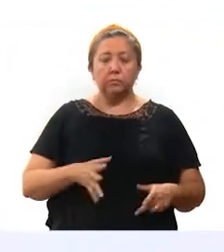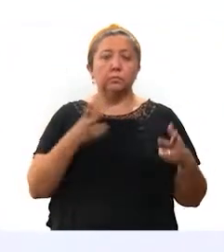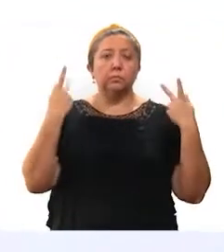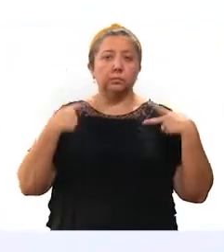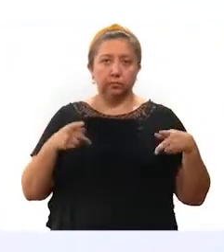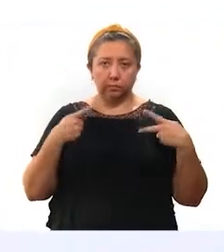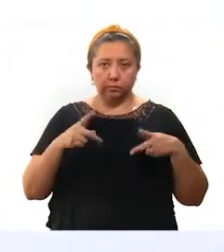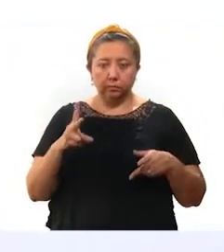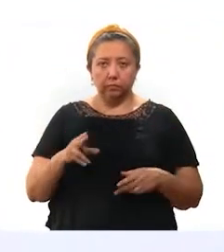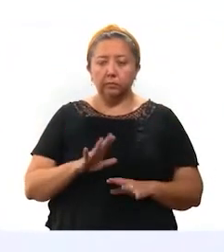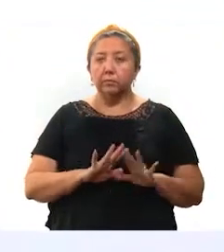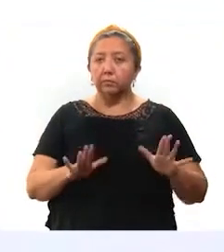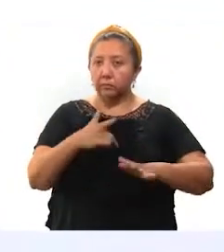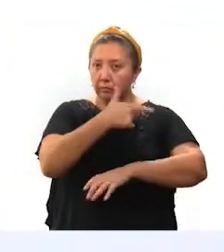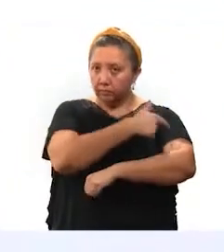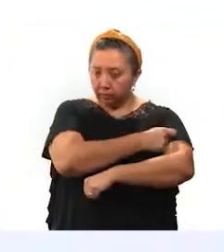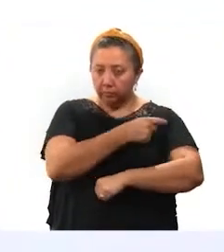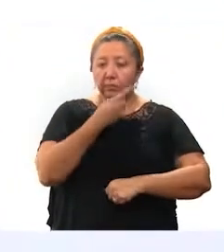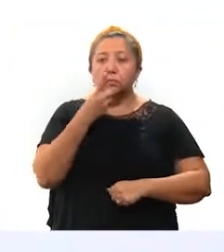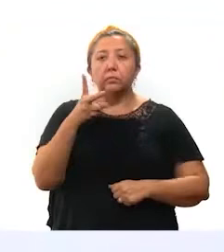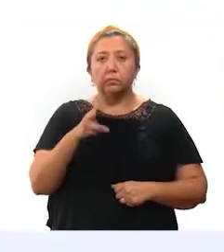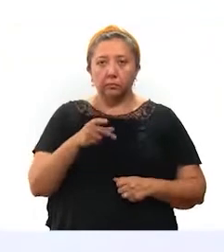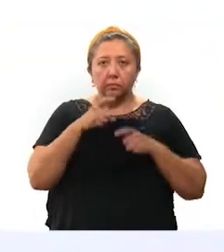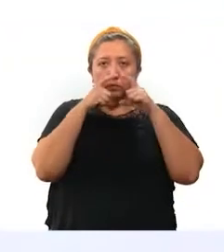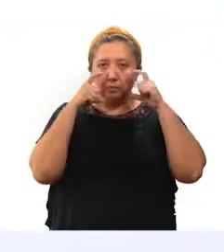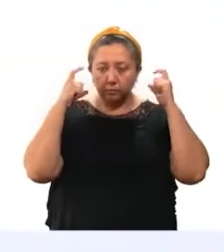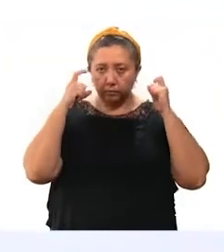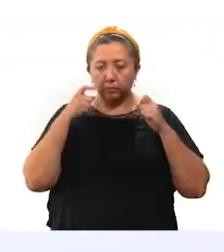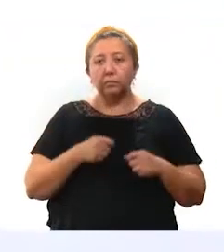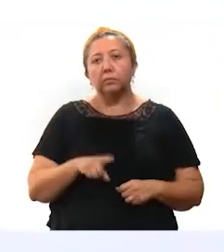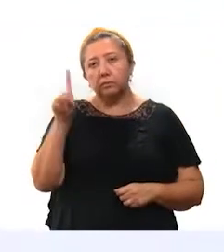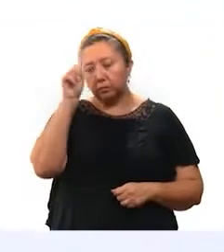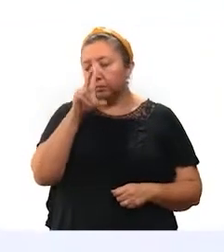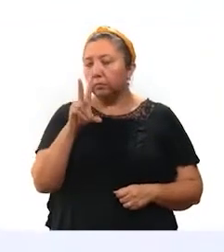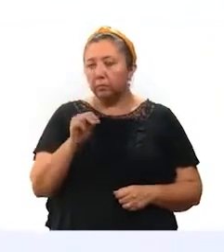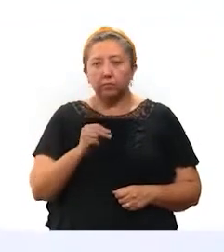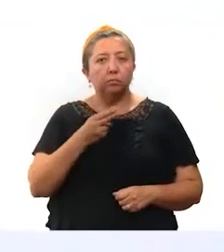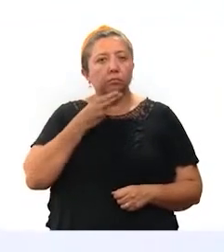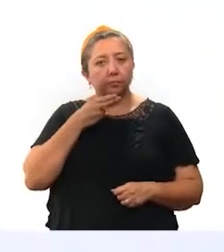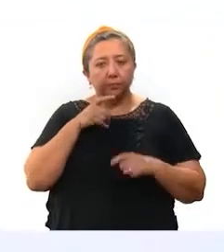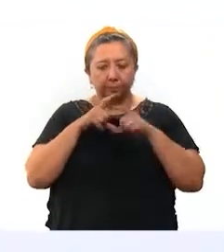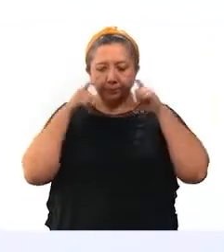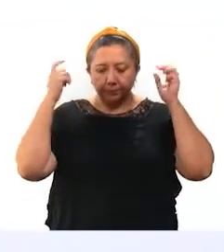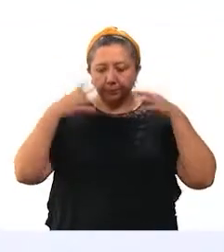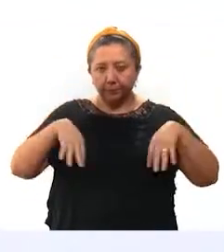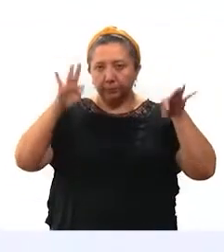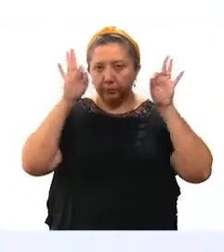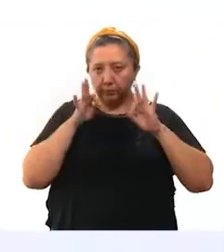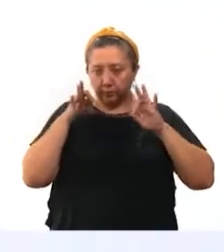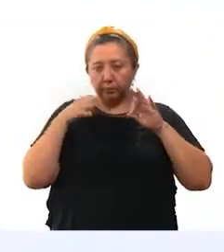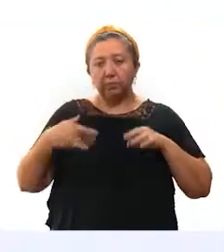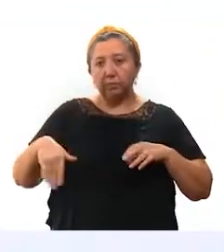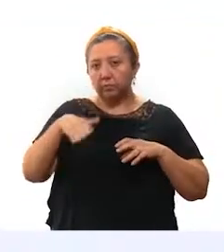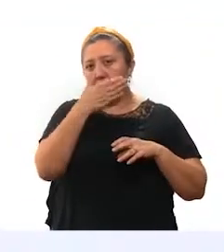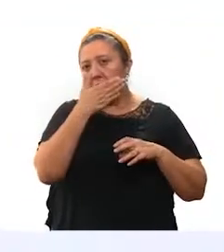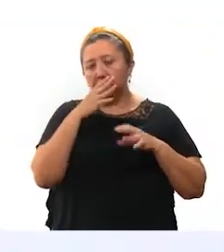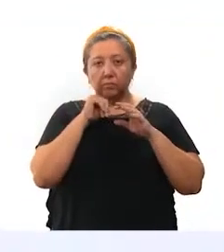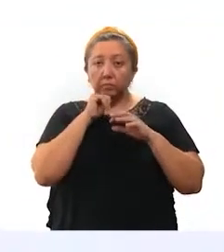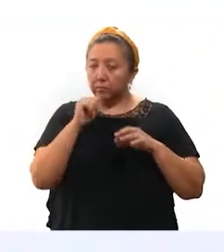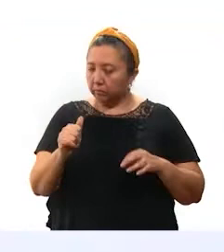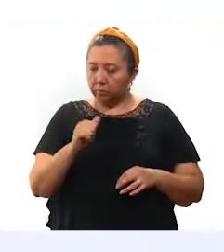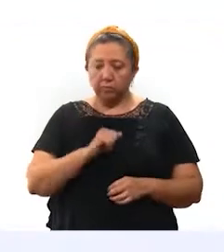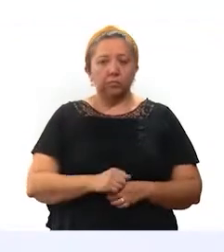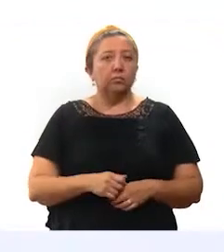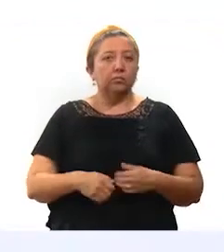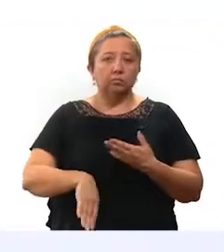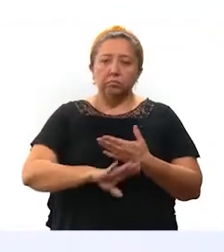población, incluso la vacunada, y se recomienda a la población evitar el uso de cubrebocas de tela o pañoletas, ya que está descrito que no